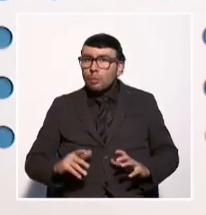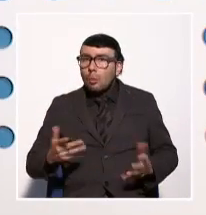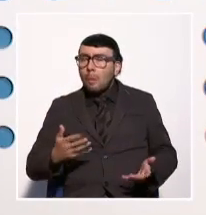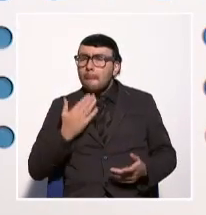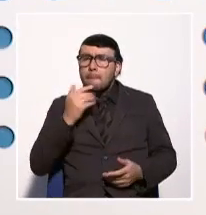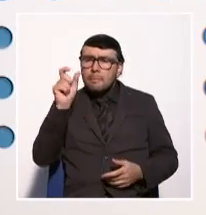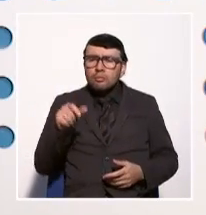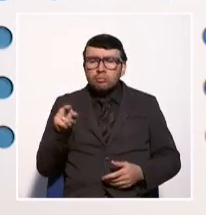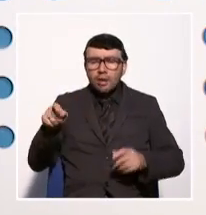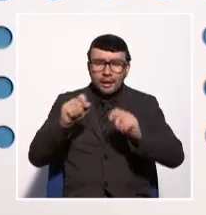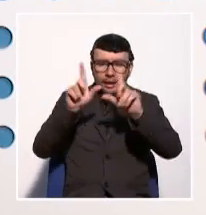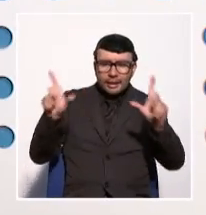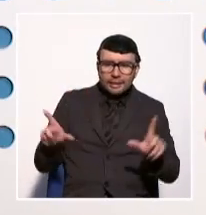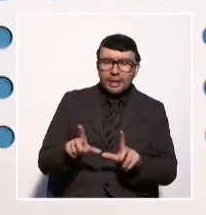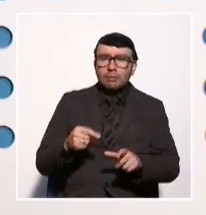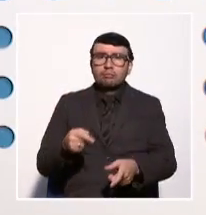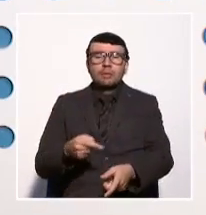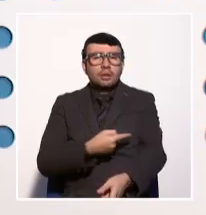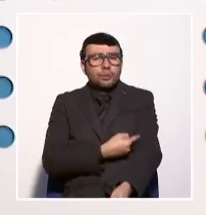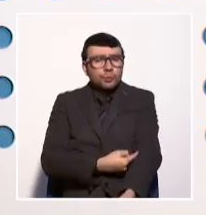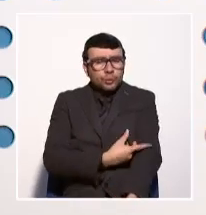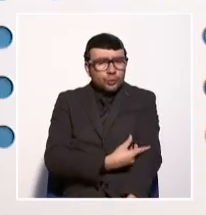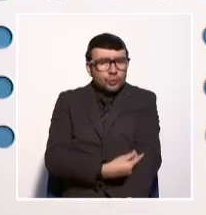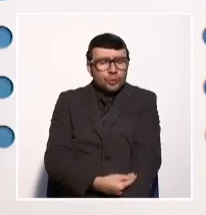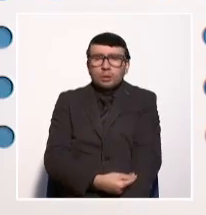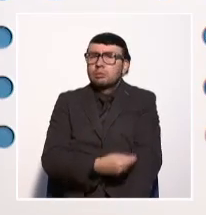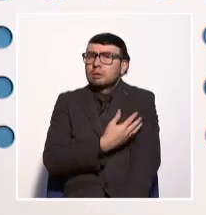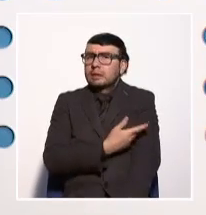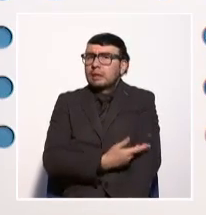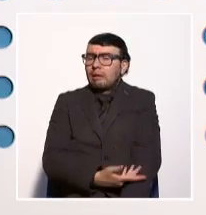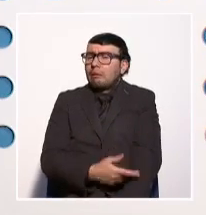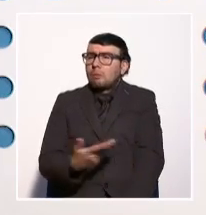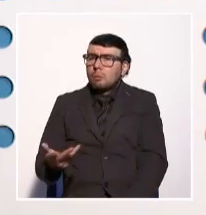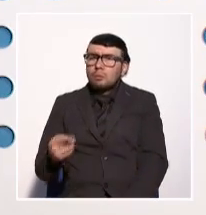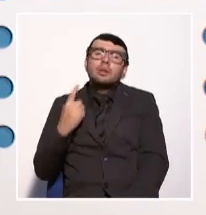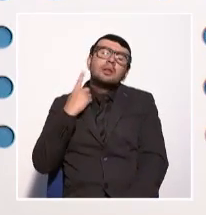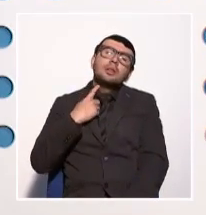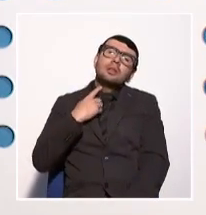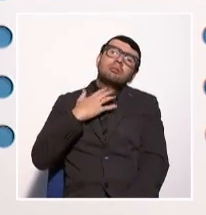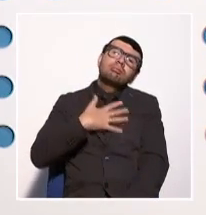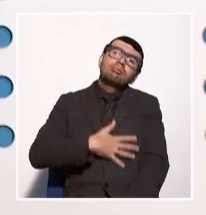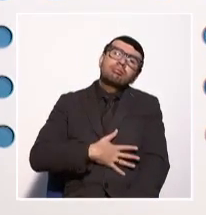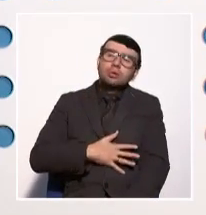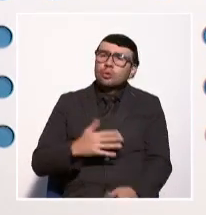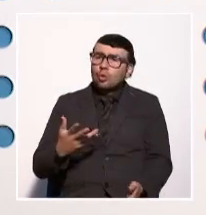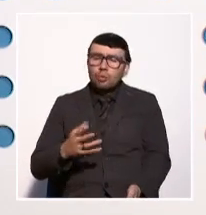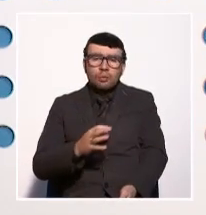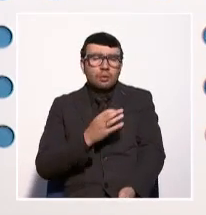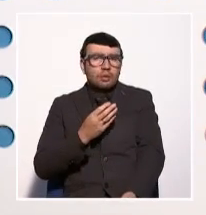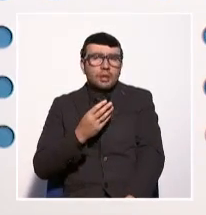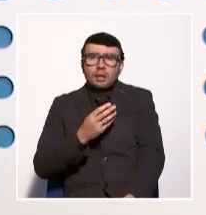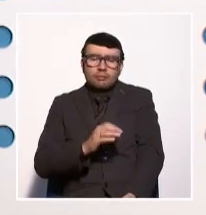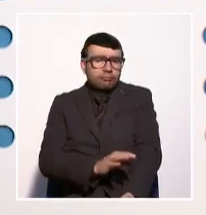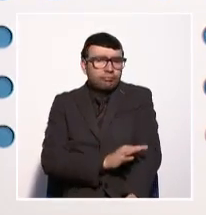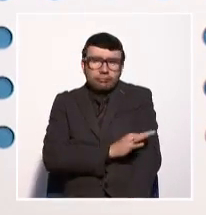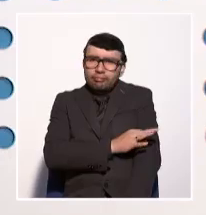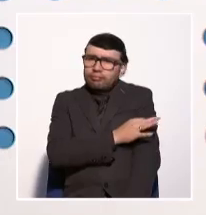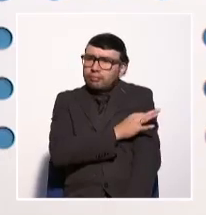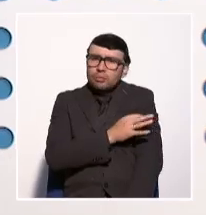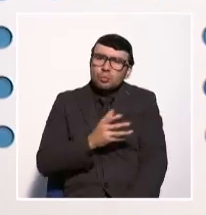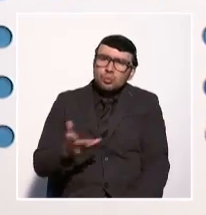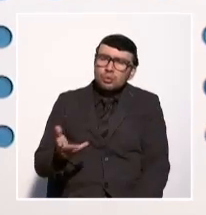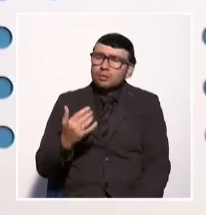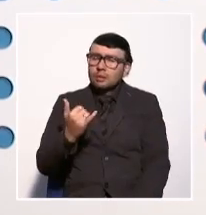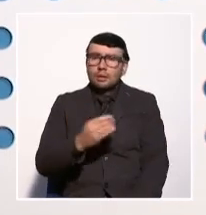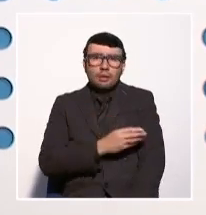nate a exámenes de laboratorio glicemia tiroides mirar toda la parte del colesterol su parte